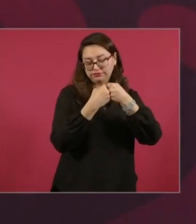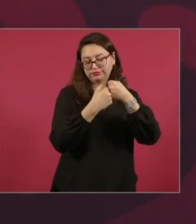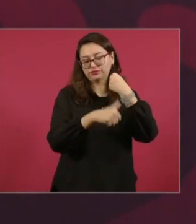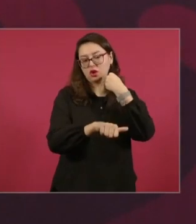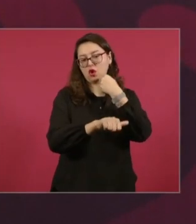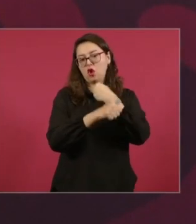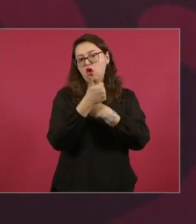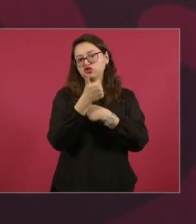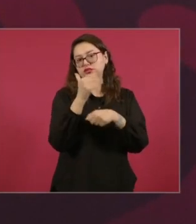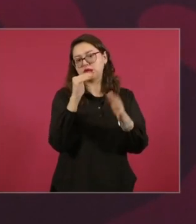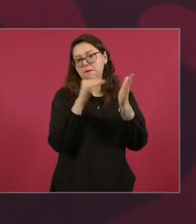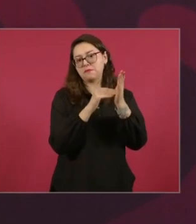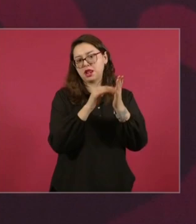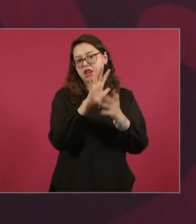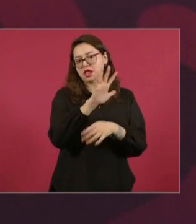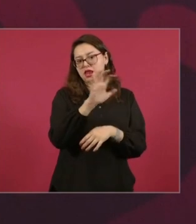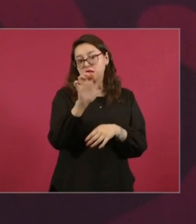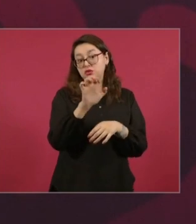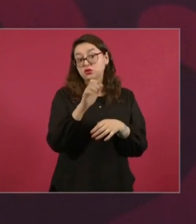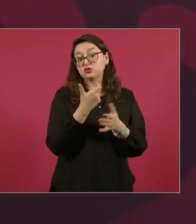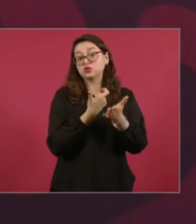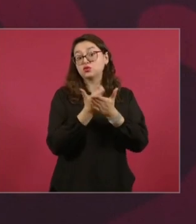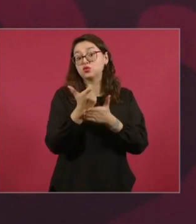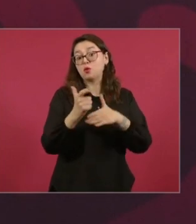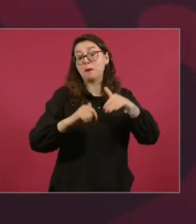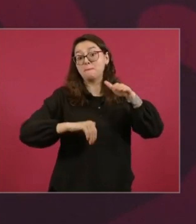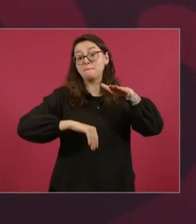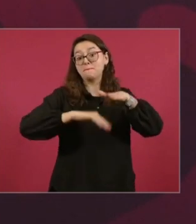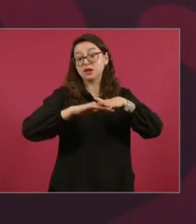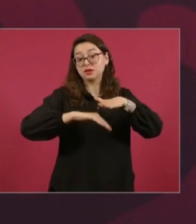11.500, el mínimo, mensuales.